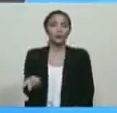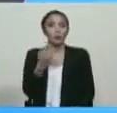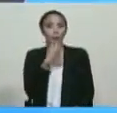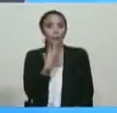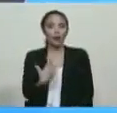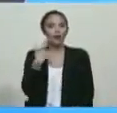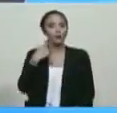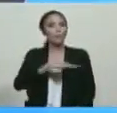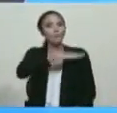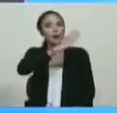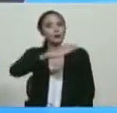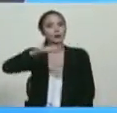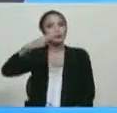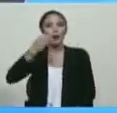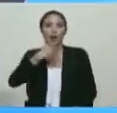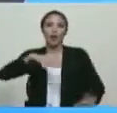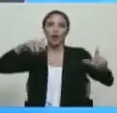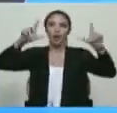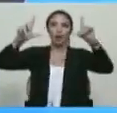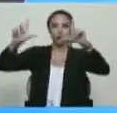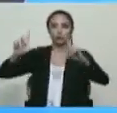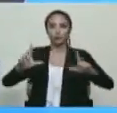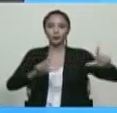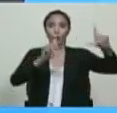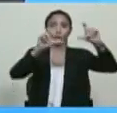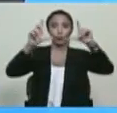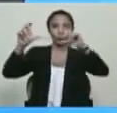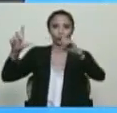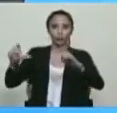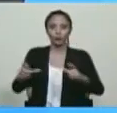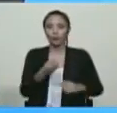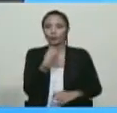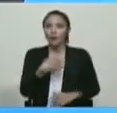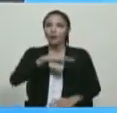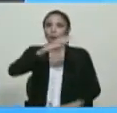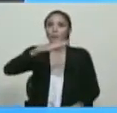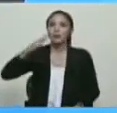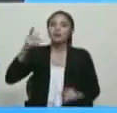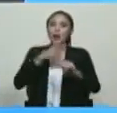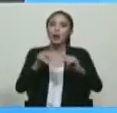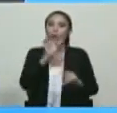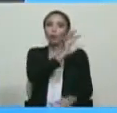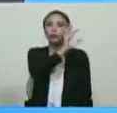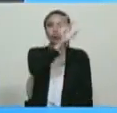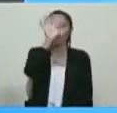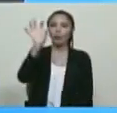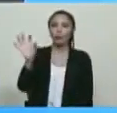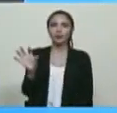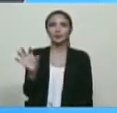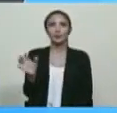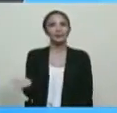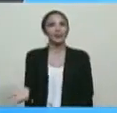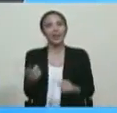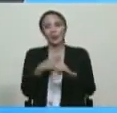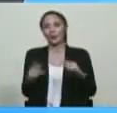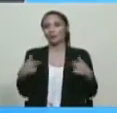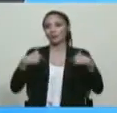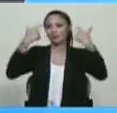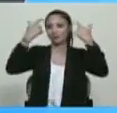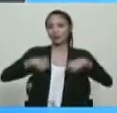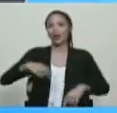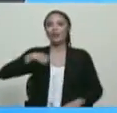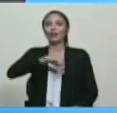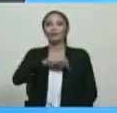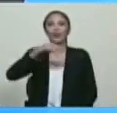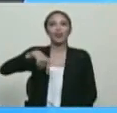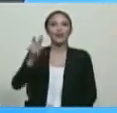maravillosos paisajes que hay en otras latitudes más allá de Venezuela. Pero nosotros los venezolanos tenemos que decir que Venezuela